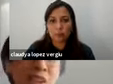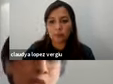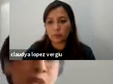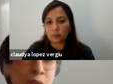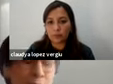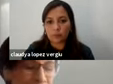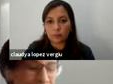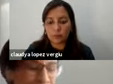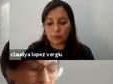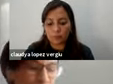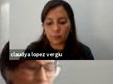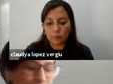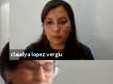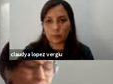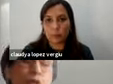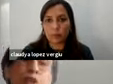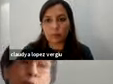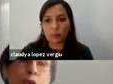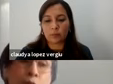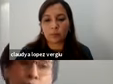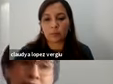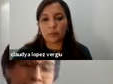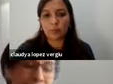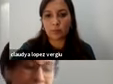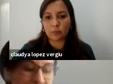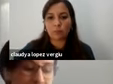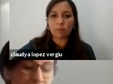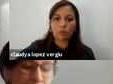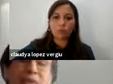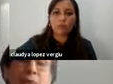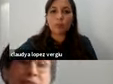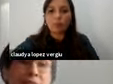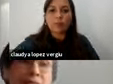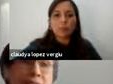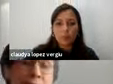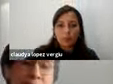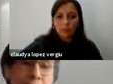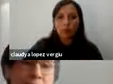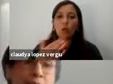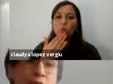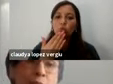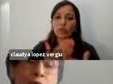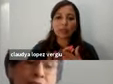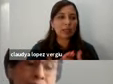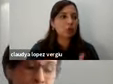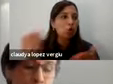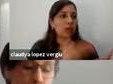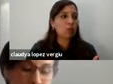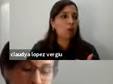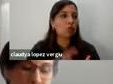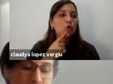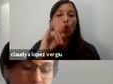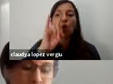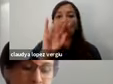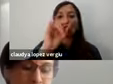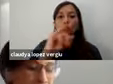Muchas gracias a Yuri por la presentación. Continuamos con Uciela Achayap, vicepresidenta del emprendimiento Bosque de las